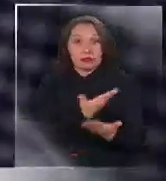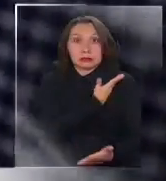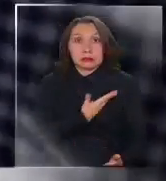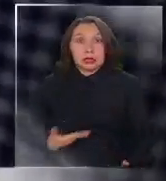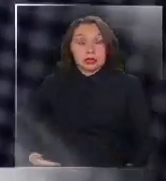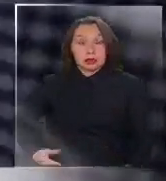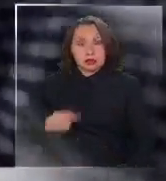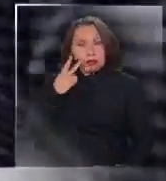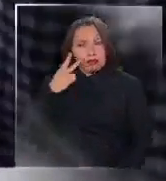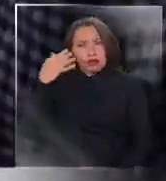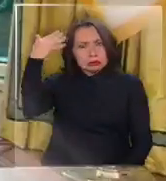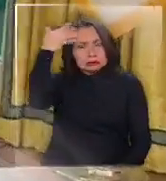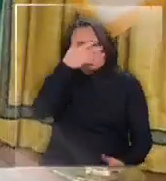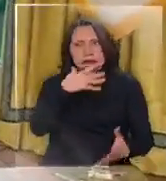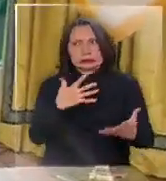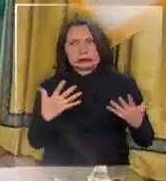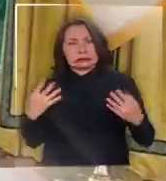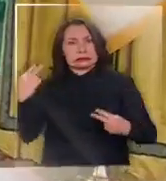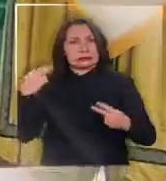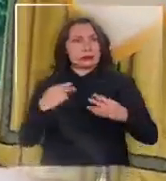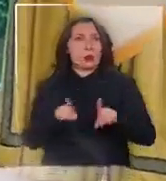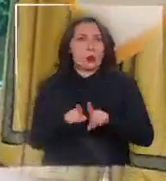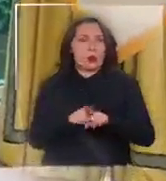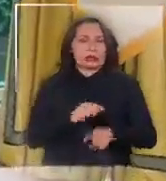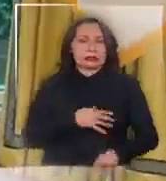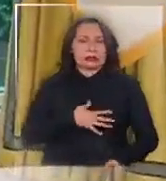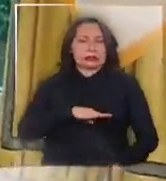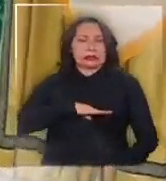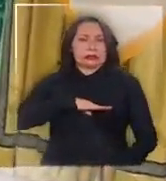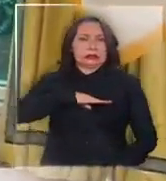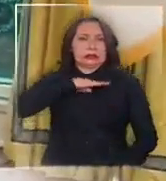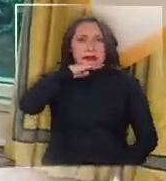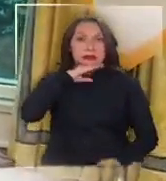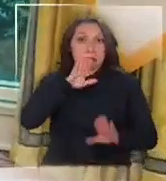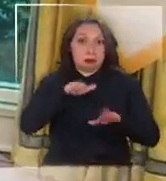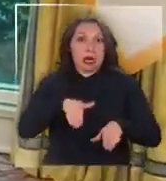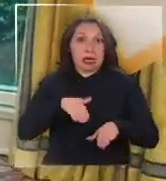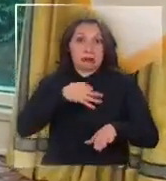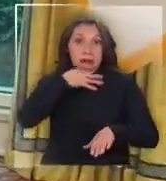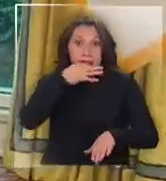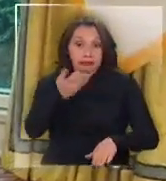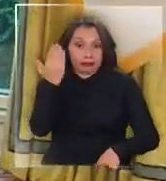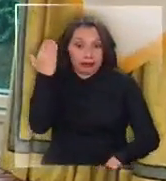a un Donald Trump superado por las propias circunstancias que él mismo identificó.